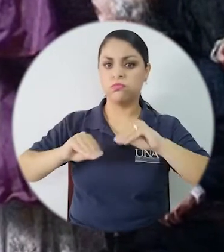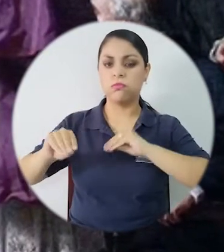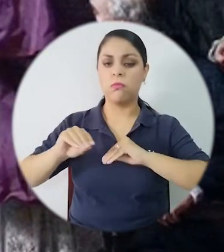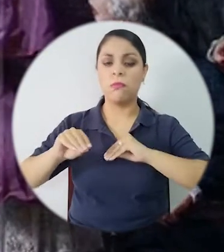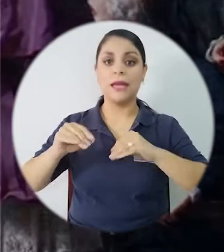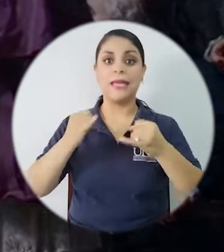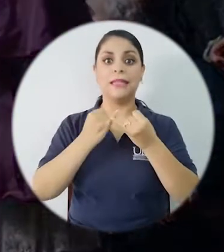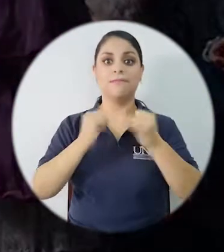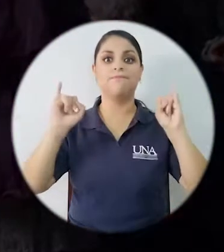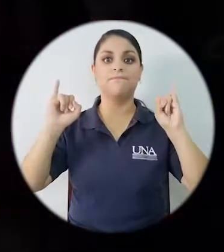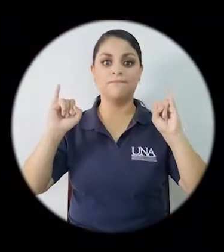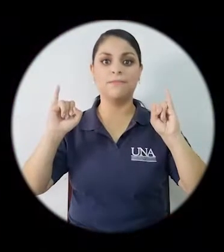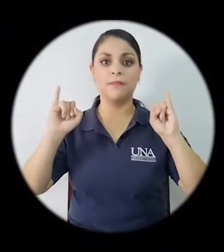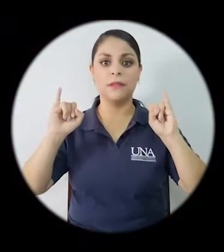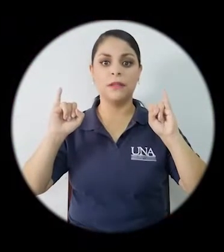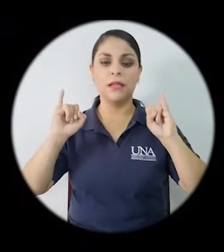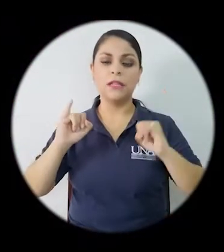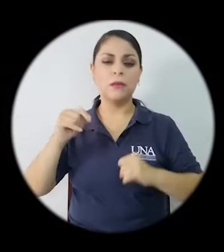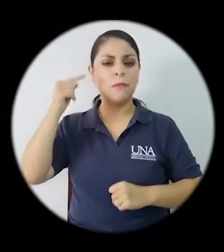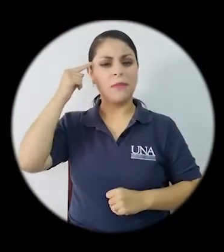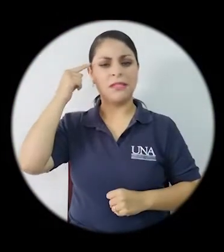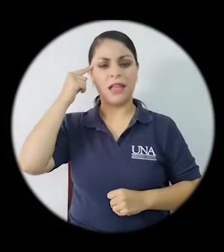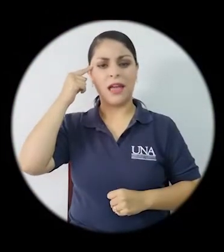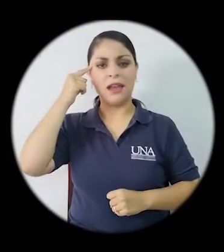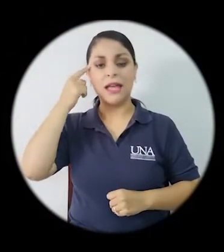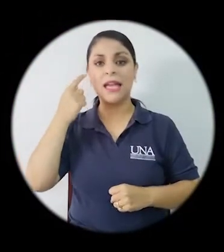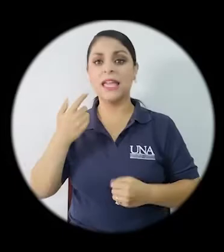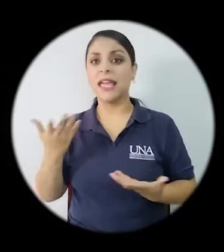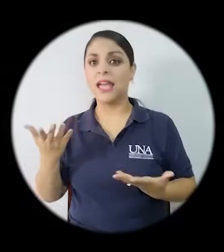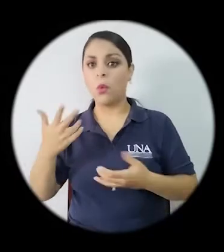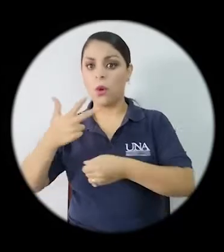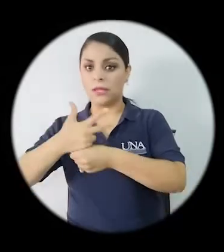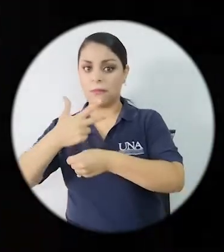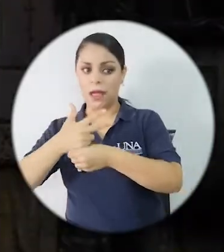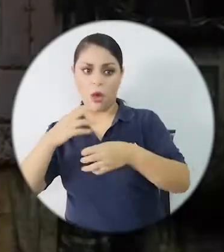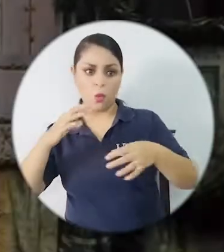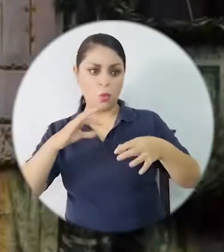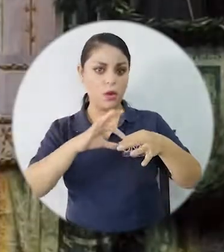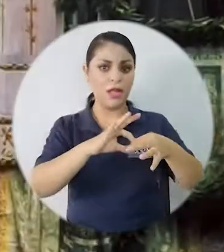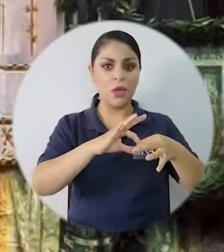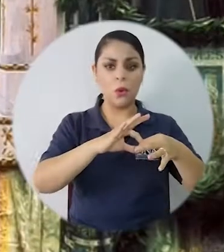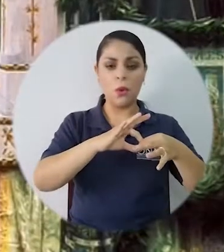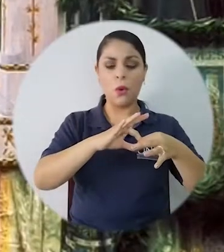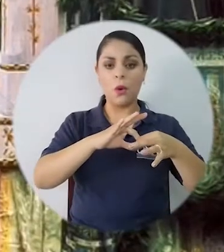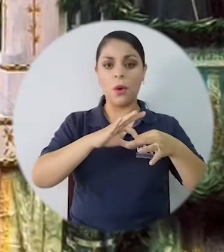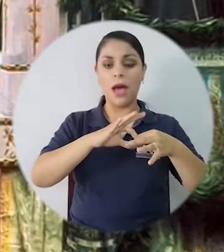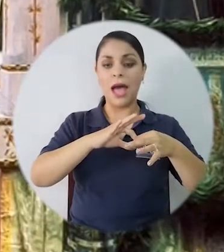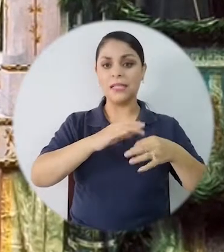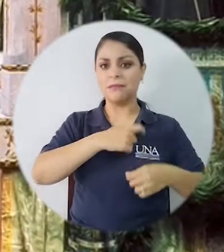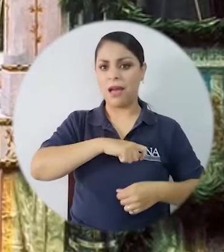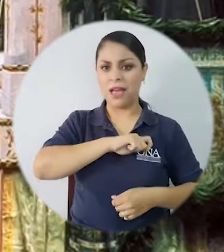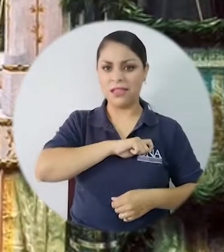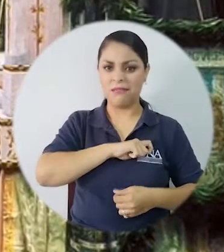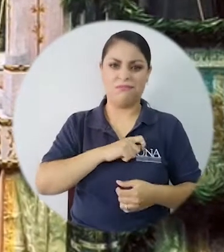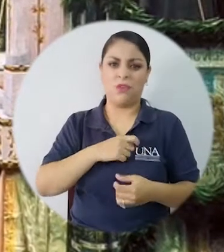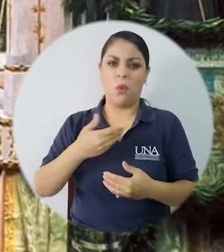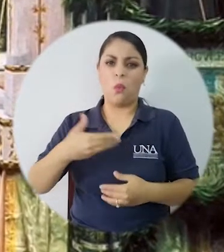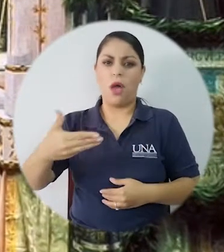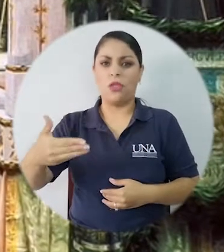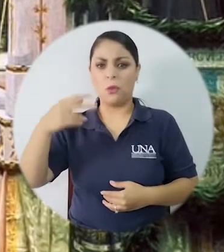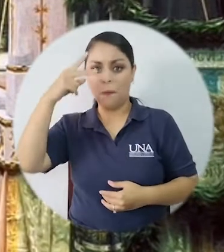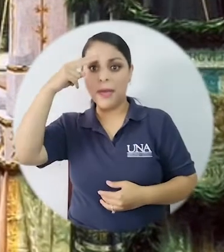creer que el reino de Guatemala iba a quedar unido a España si México estaba llevando adelante su proceso